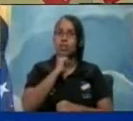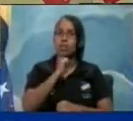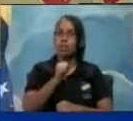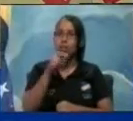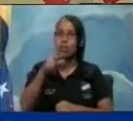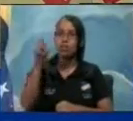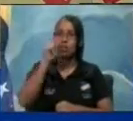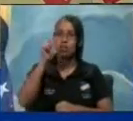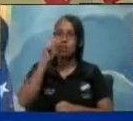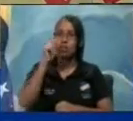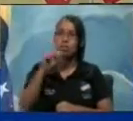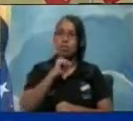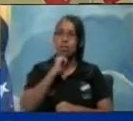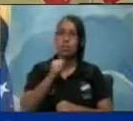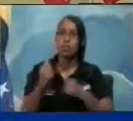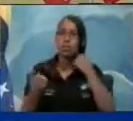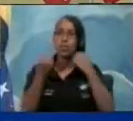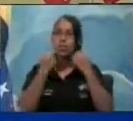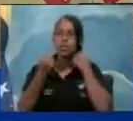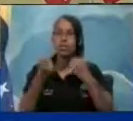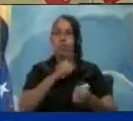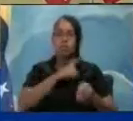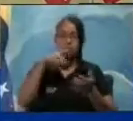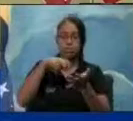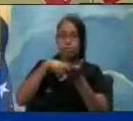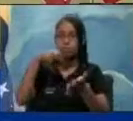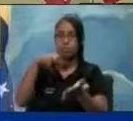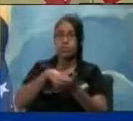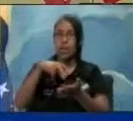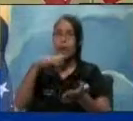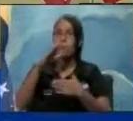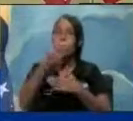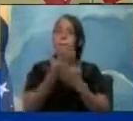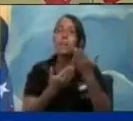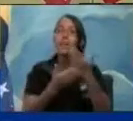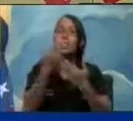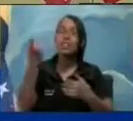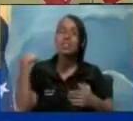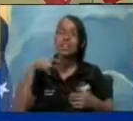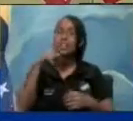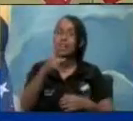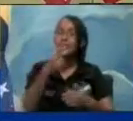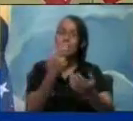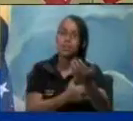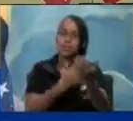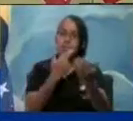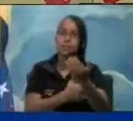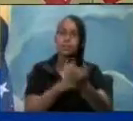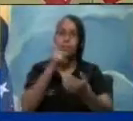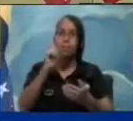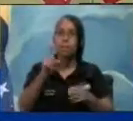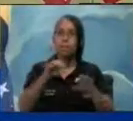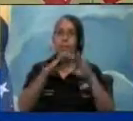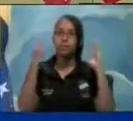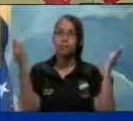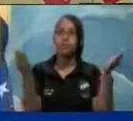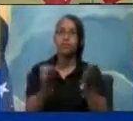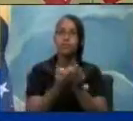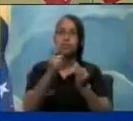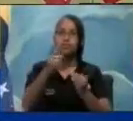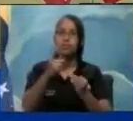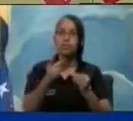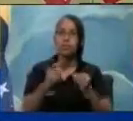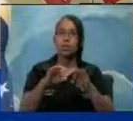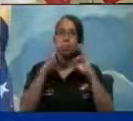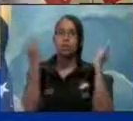Ese hombre enfermo de las piernas tenía, mis amados hermanos, unos familiares